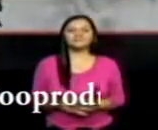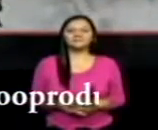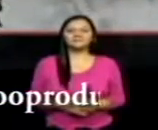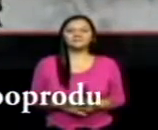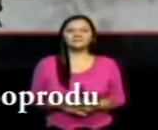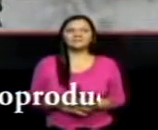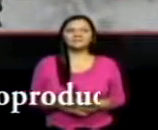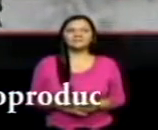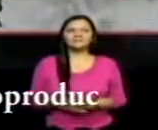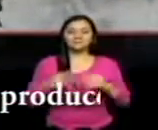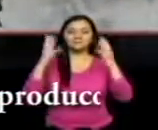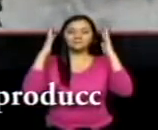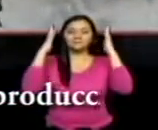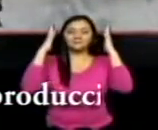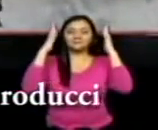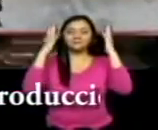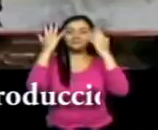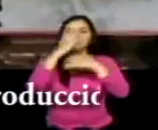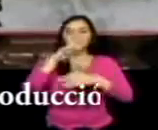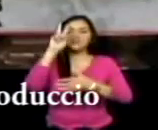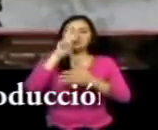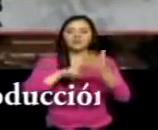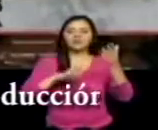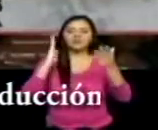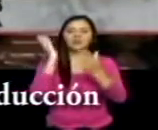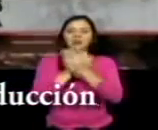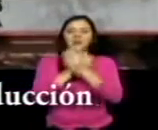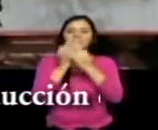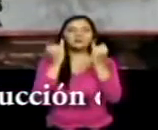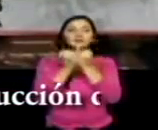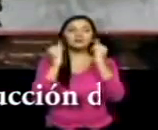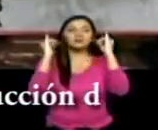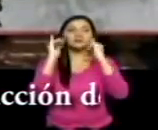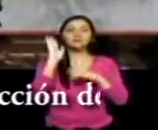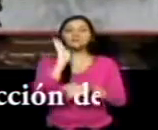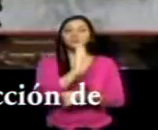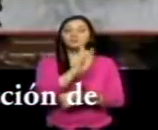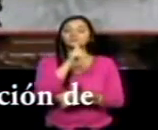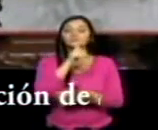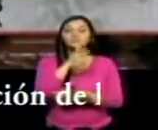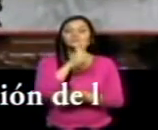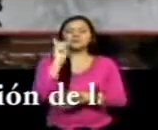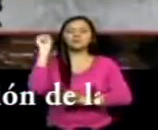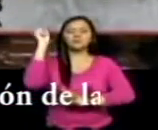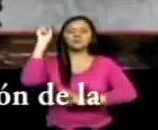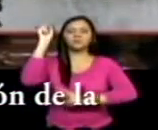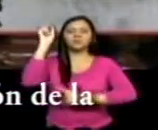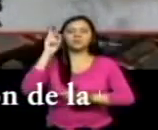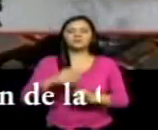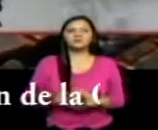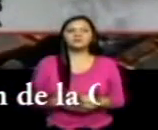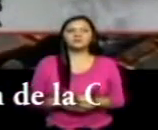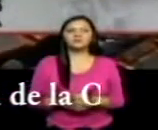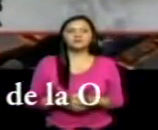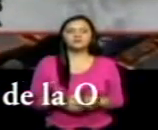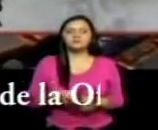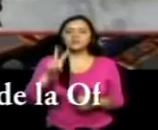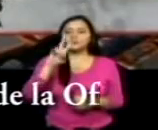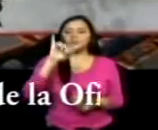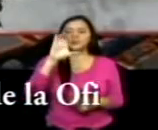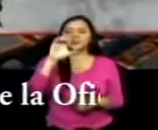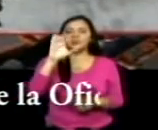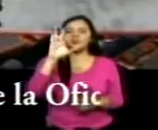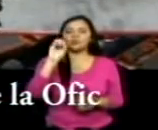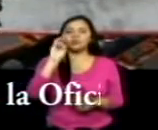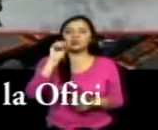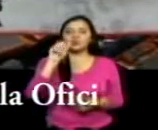Aplausos en el hemiciclo ante la lectura del acta de independencia por parte de la congresista de Fuerza Popular, Jenny Vilcatoma. A la señora